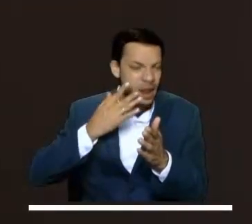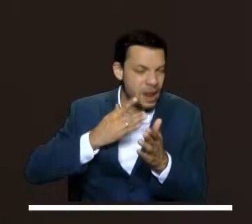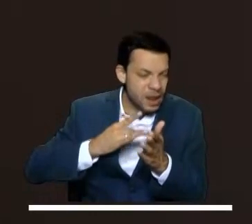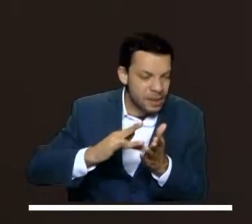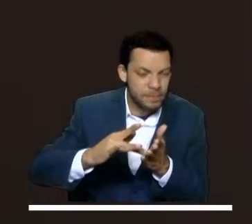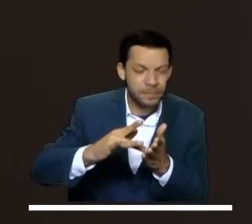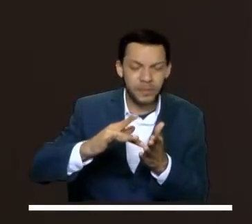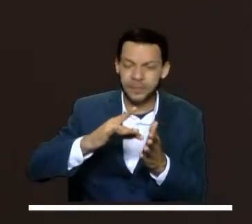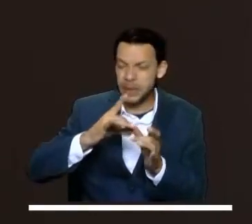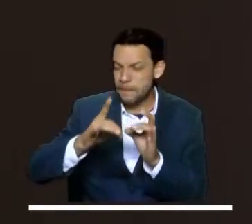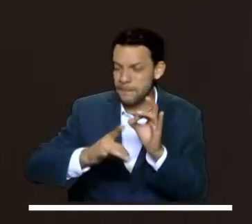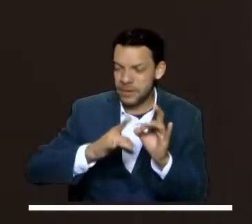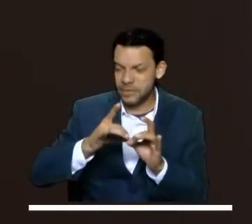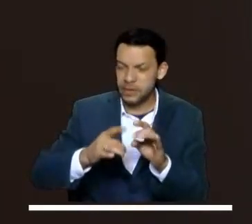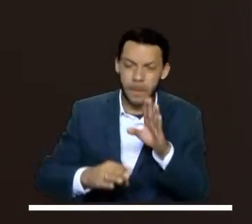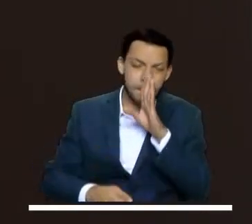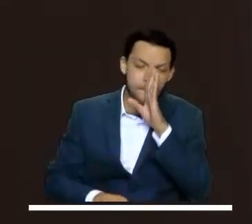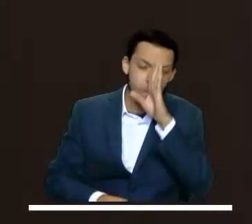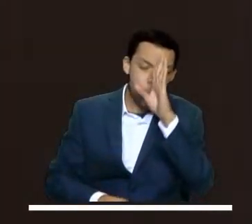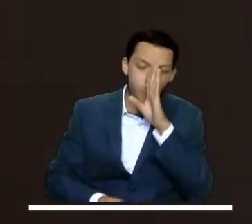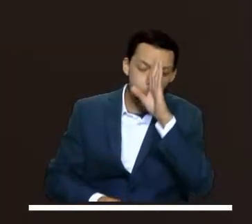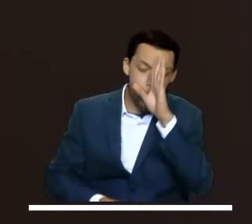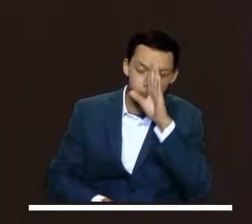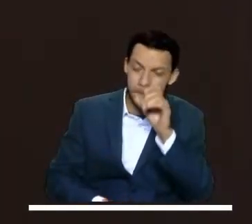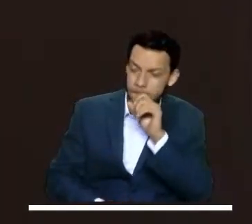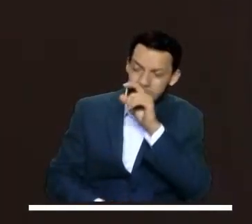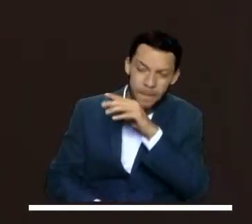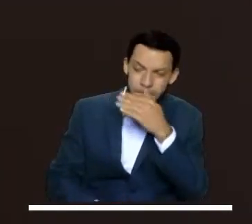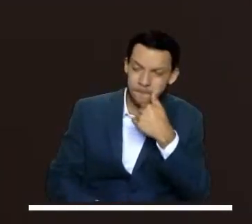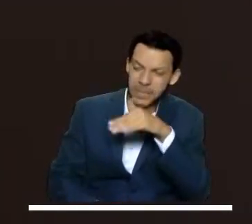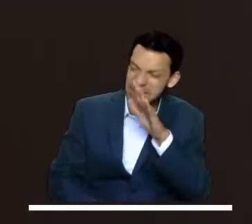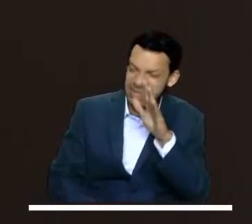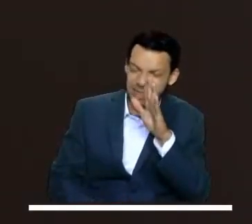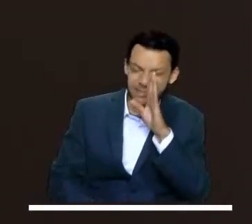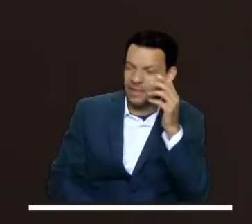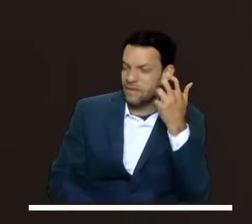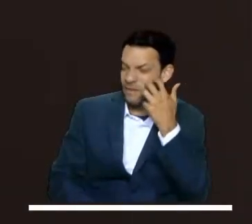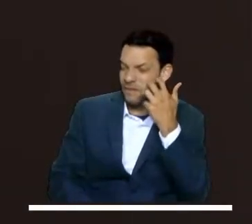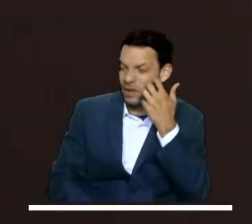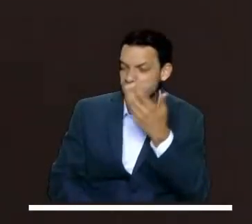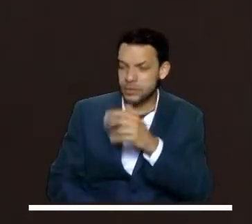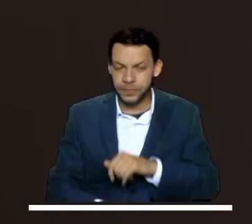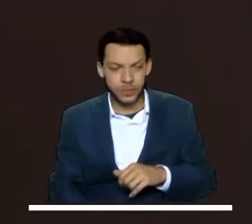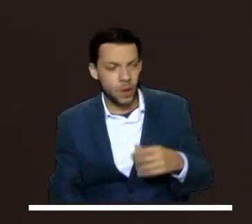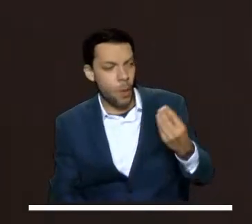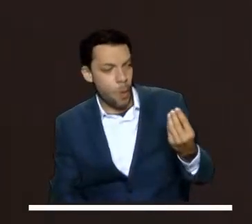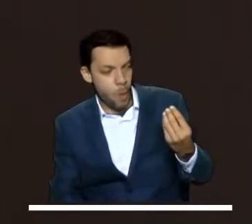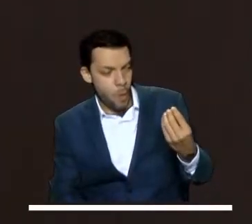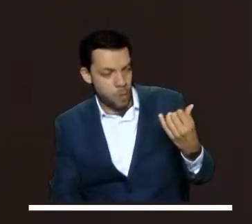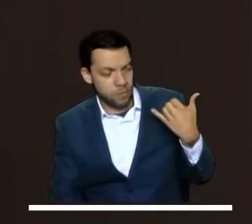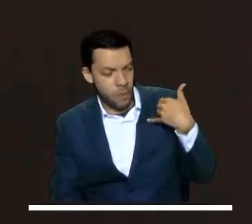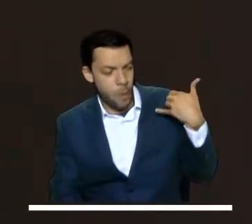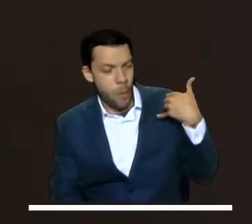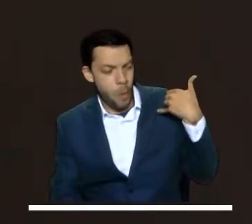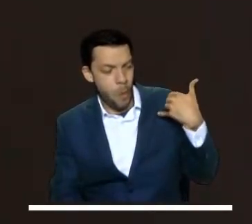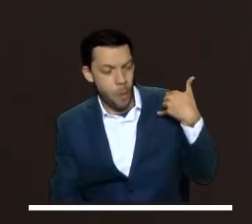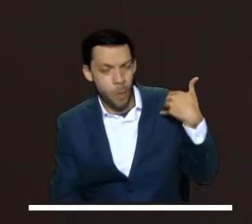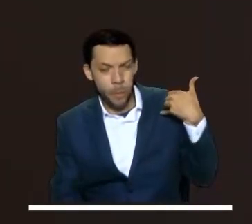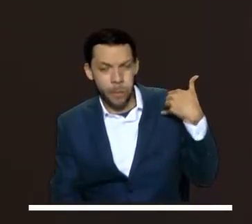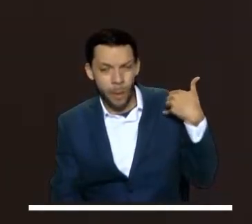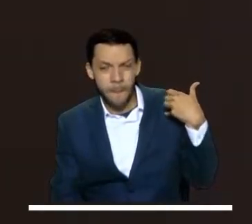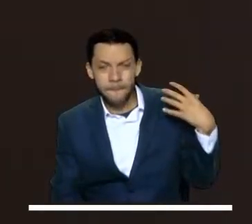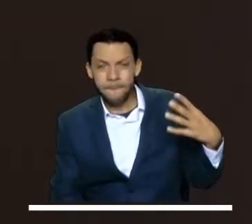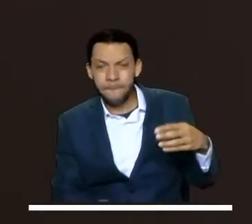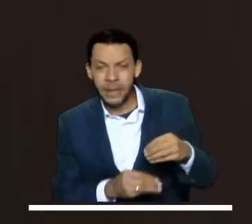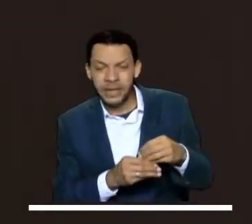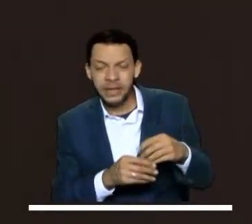¿Qué es lo más frecuente que se encuentra, doctor Luis Guillermo Rojas? Los más frecuentes son en las personas jóvenes los pólipos y en las